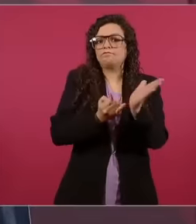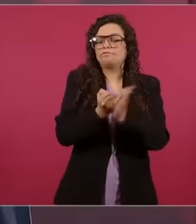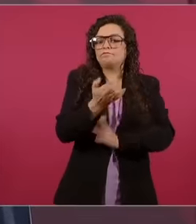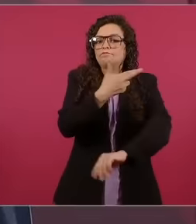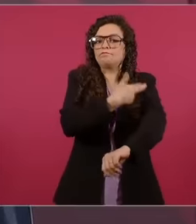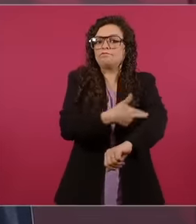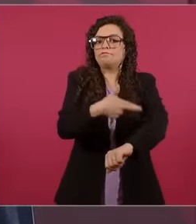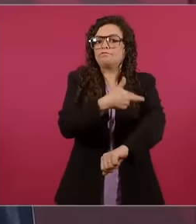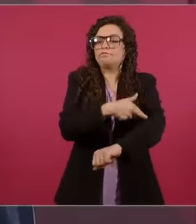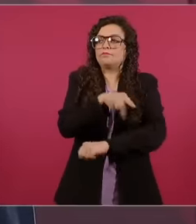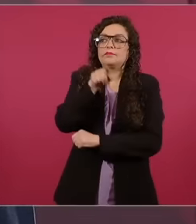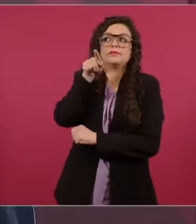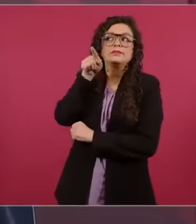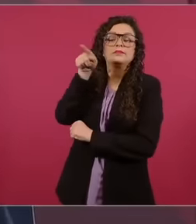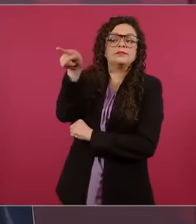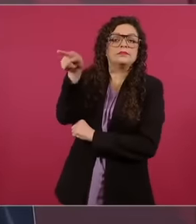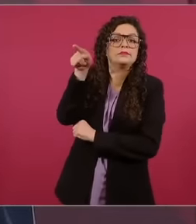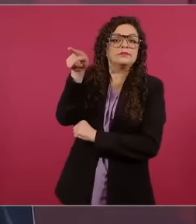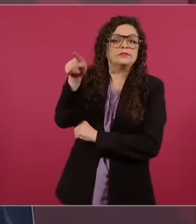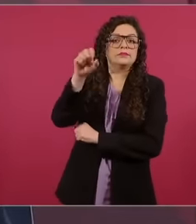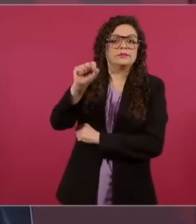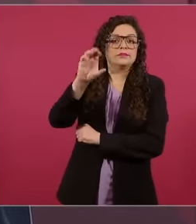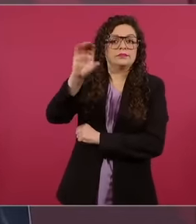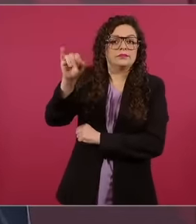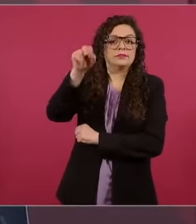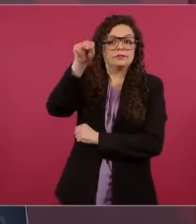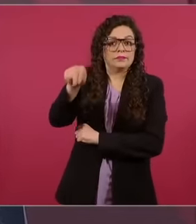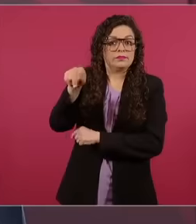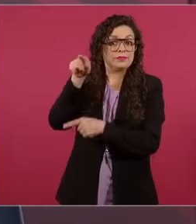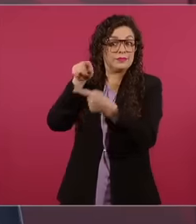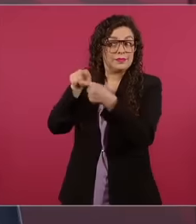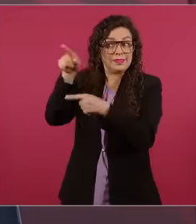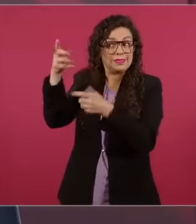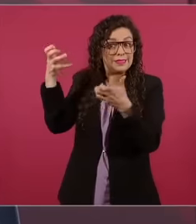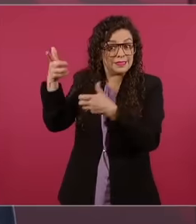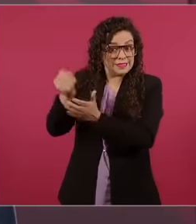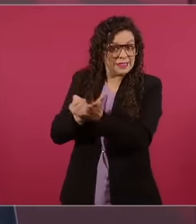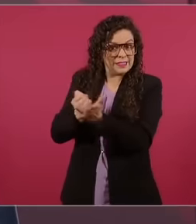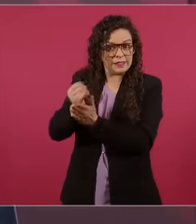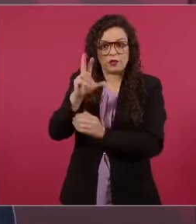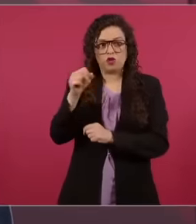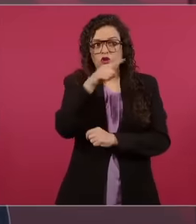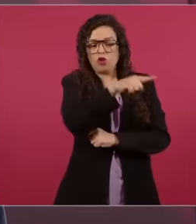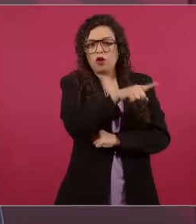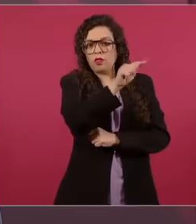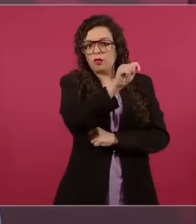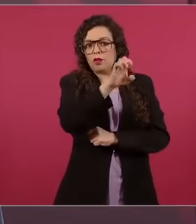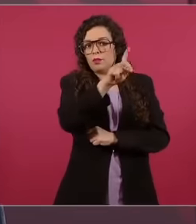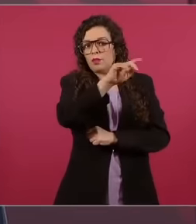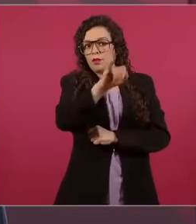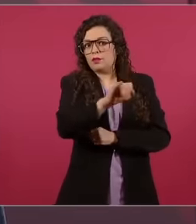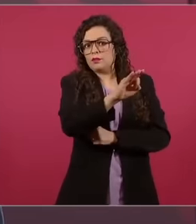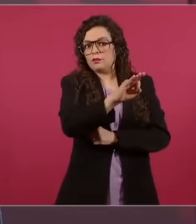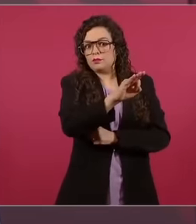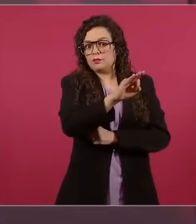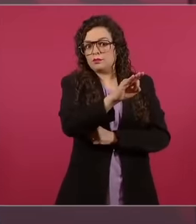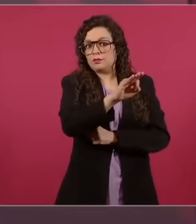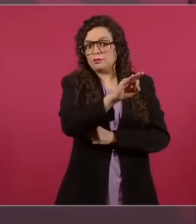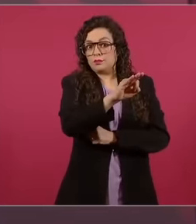no del Tribunal Electoral el que resuelva sobre las